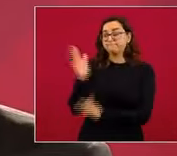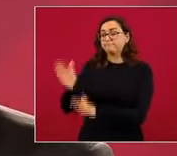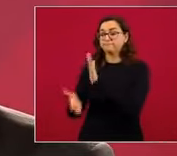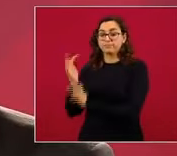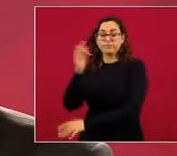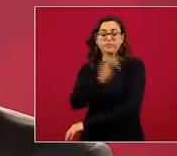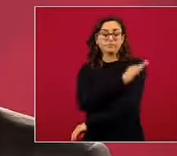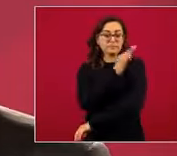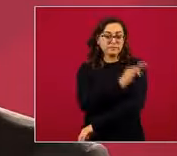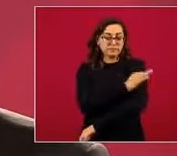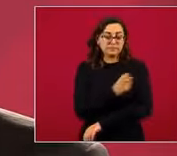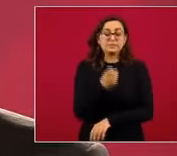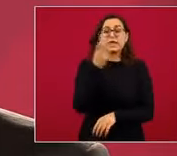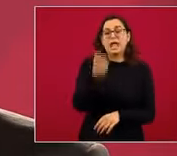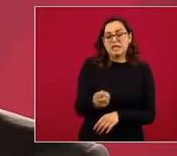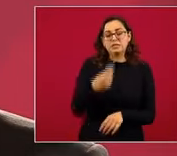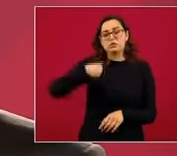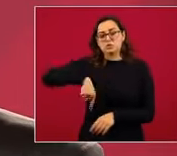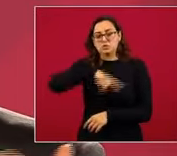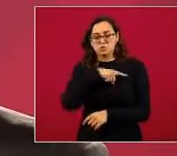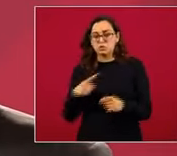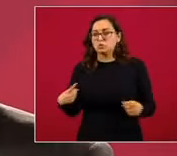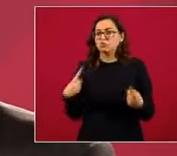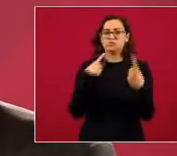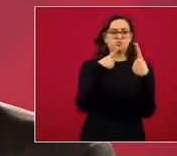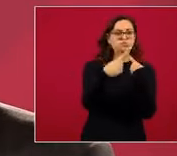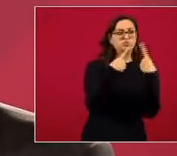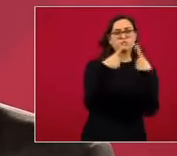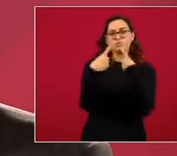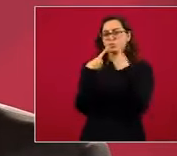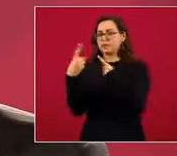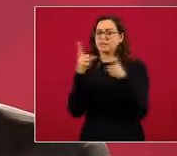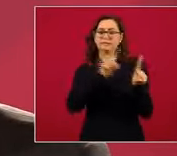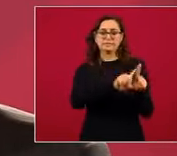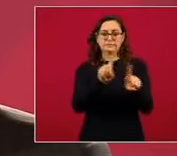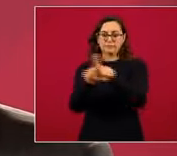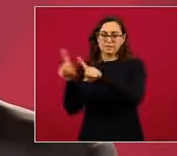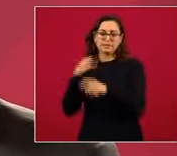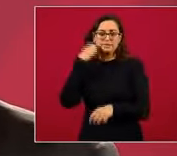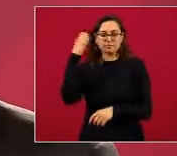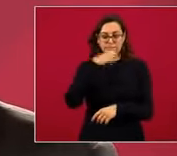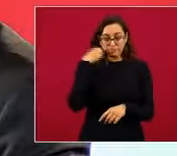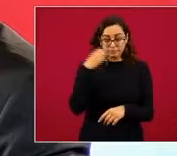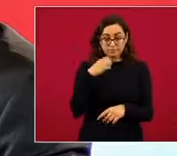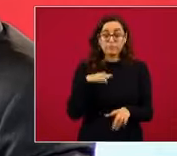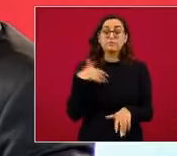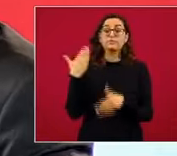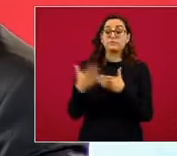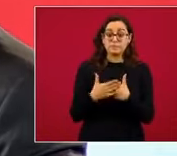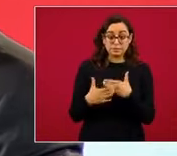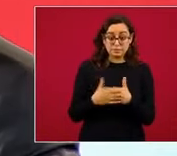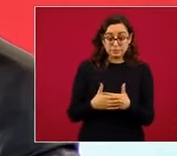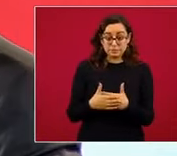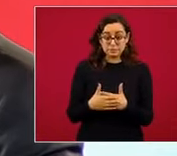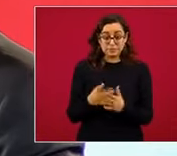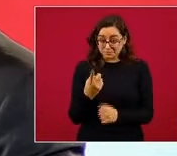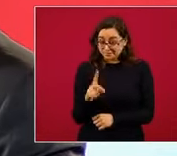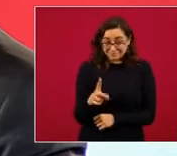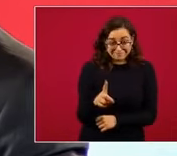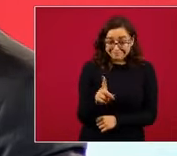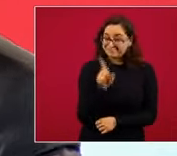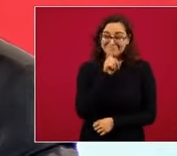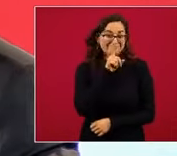en conversaciones institucionales con los centros públicos de educación. En su momento, no para el mes de diciembre,